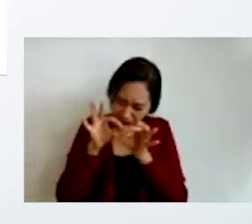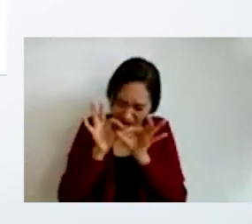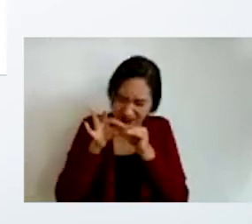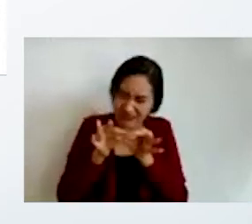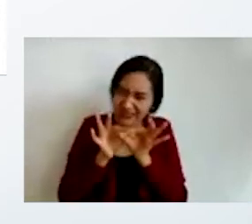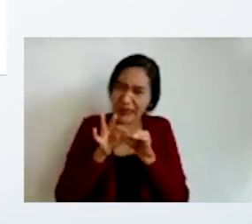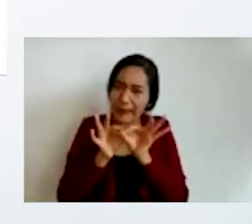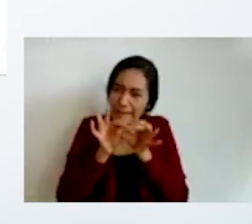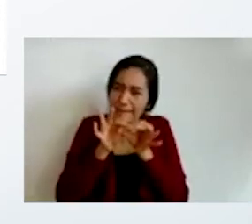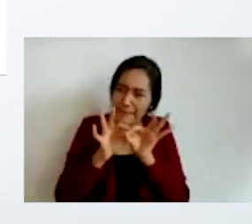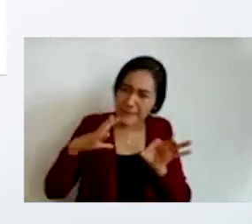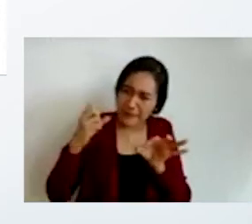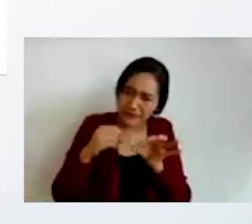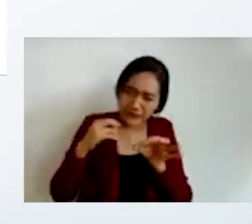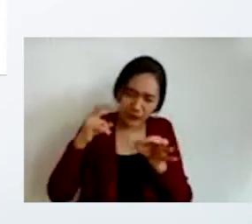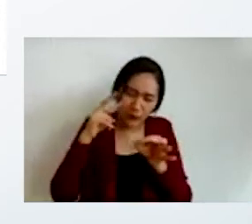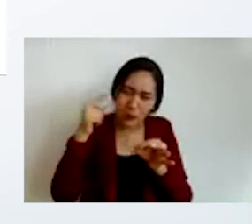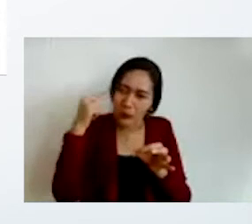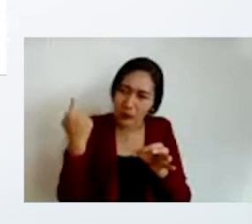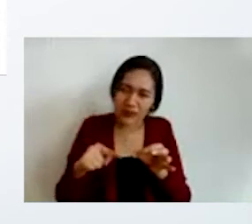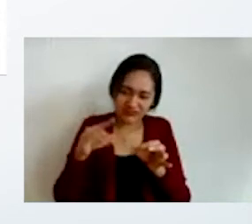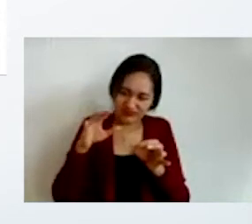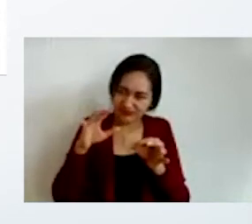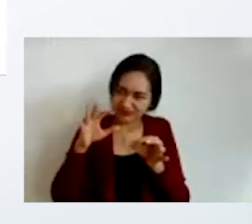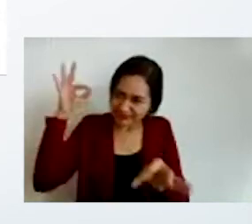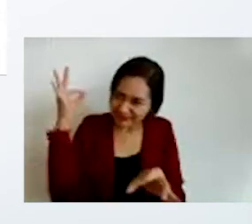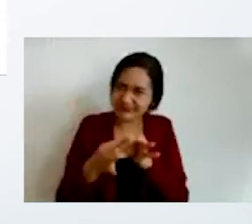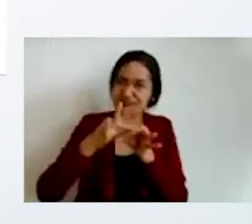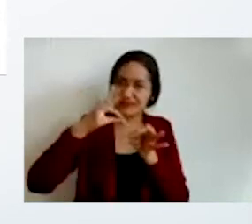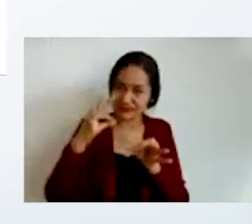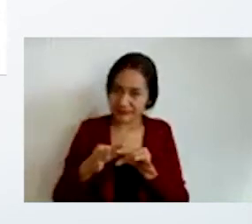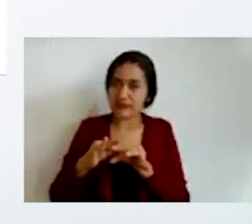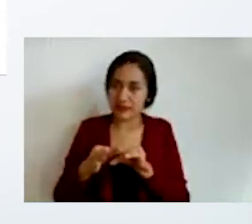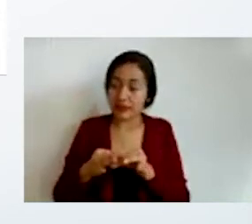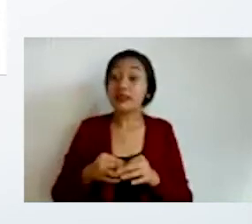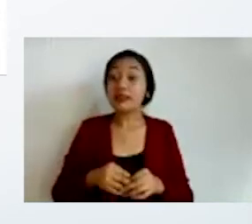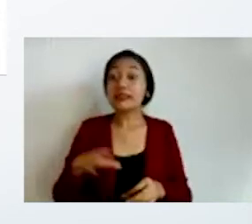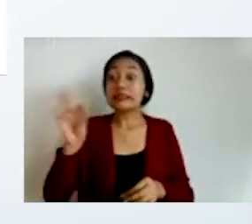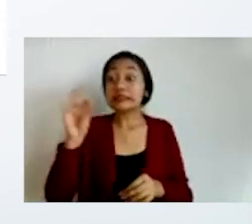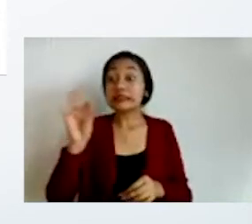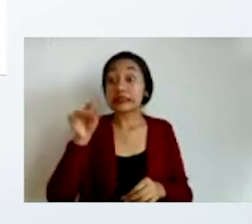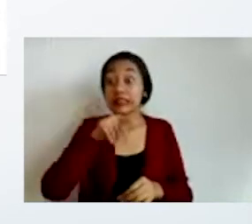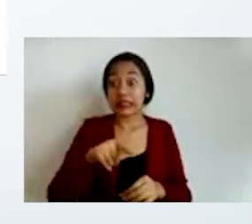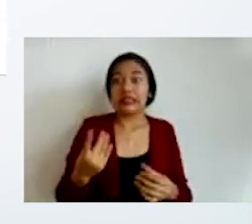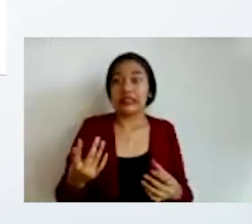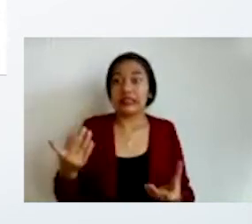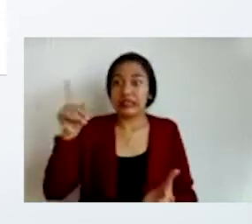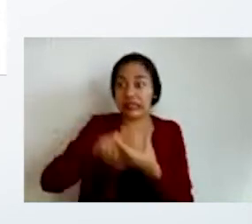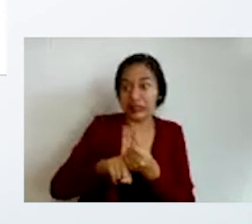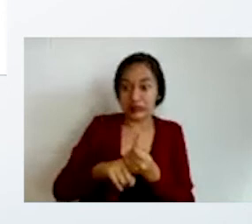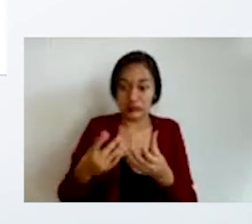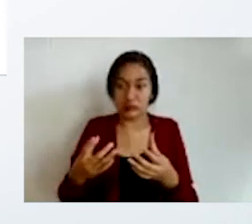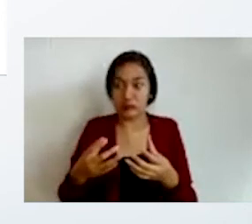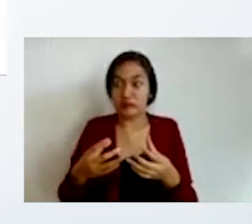que son la sensibilidad y la especificidad. La sensibilidad nos dice si cuando la prueba es positiva, efectivamente la persona tiene